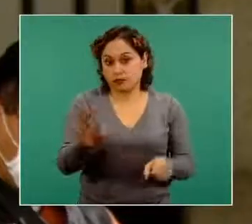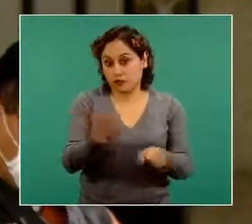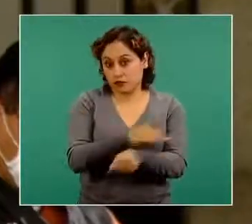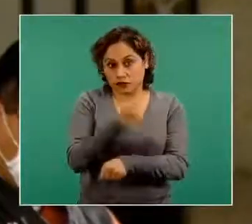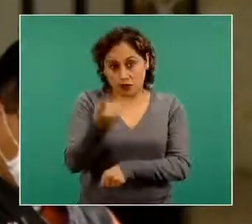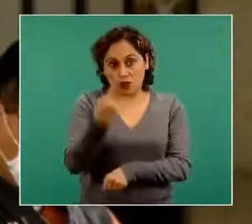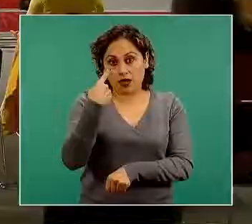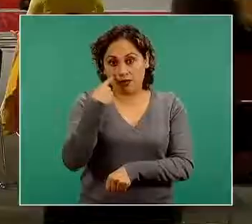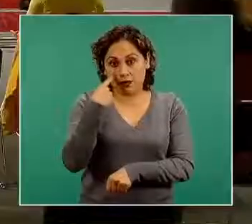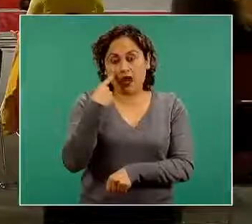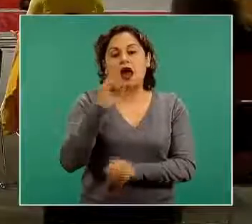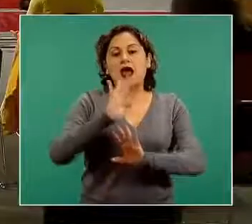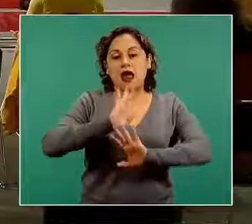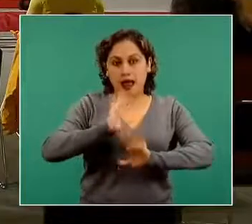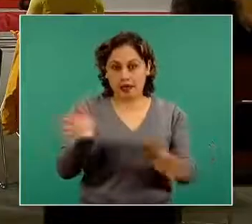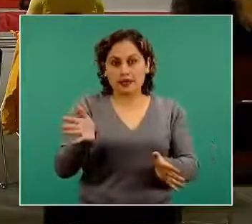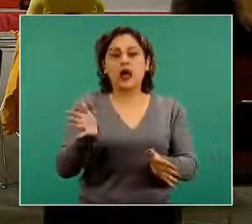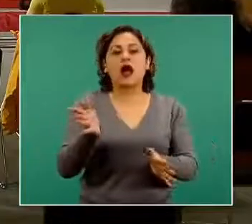ejemplo, paramédicos,